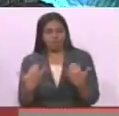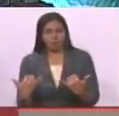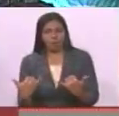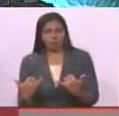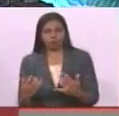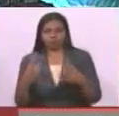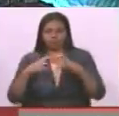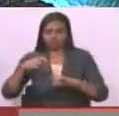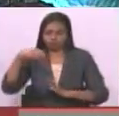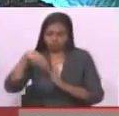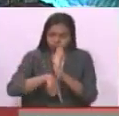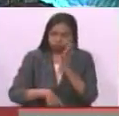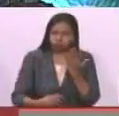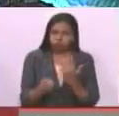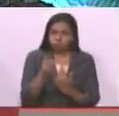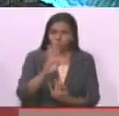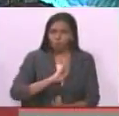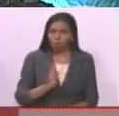revísate.